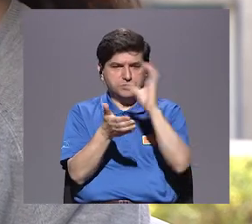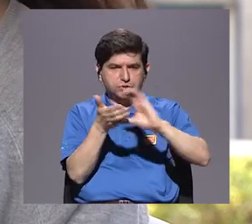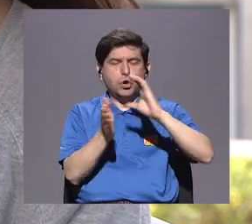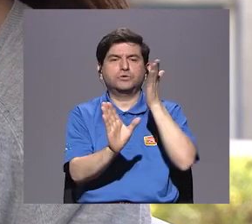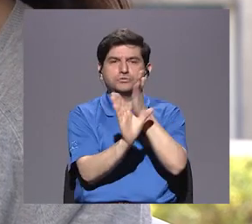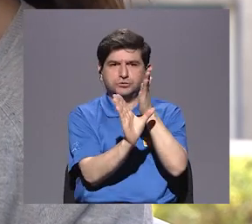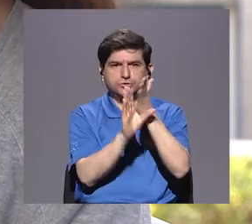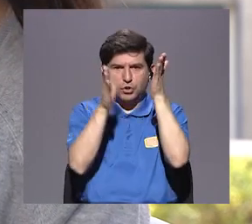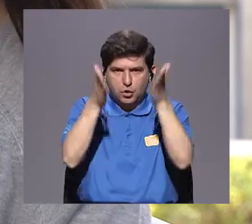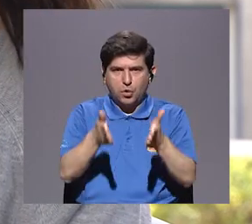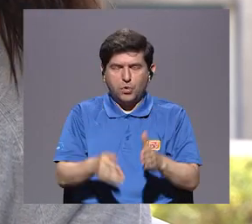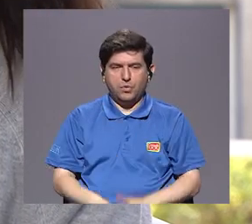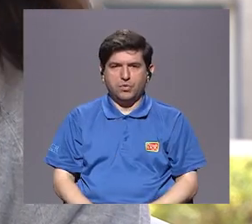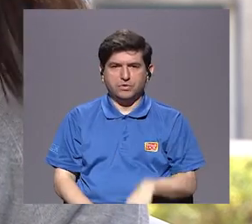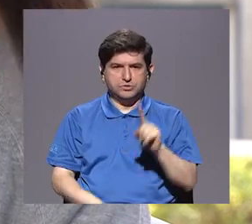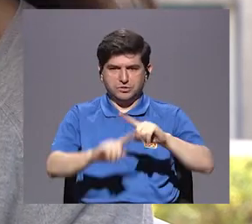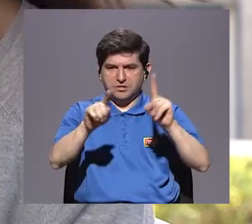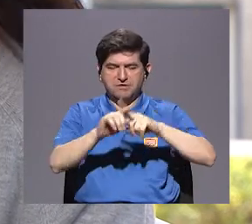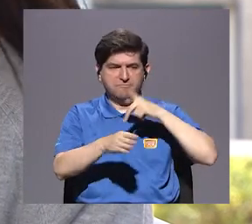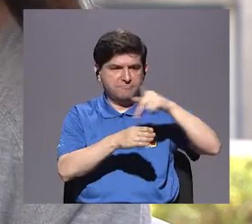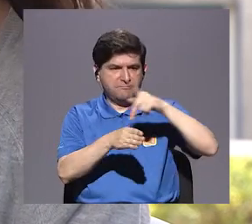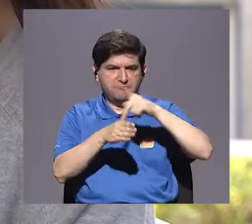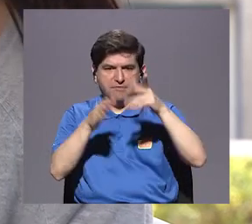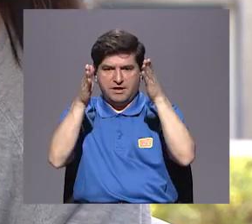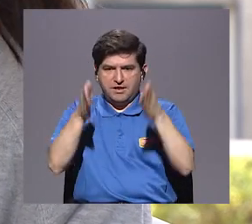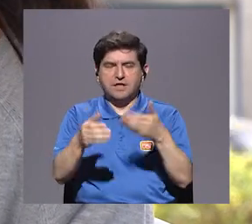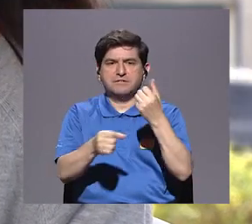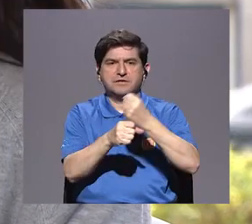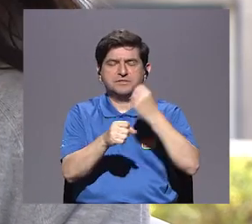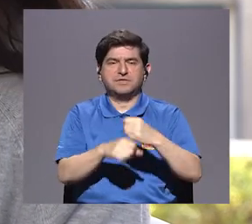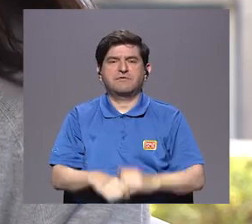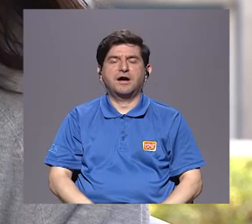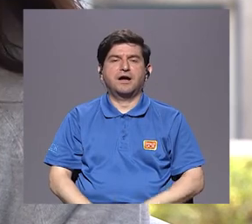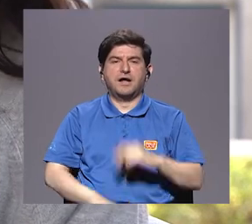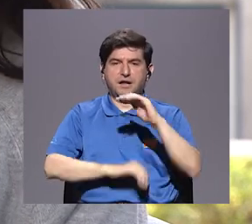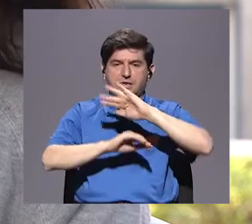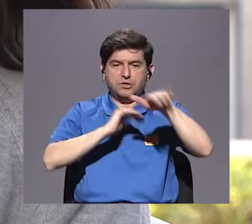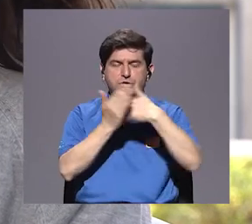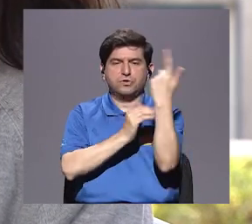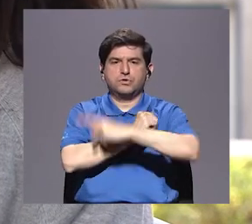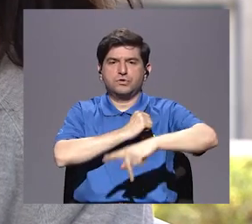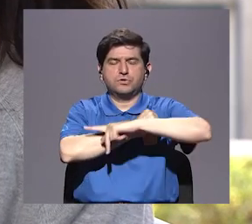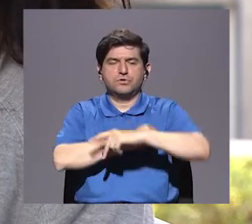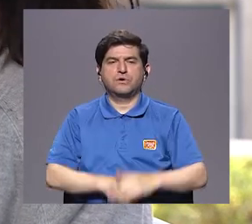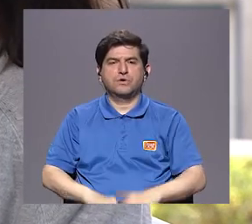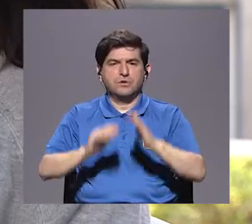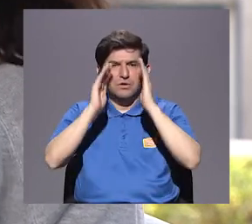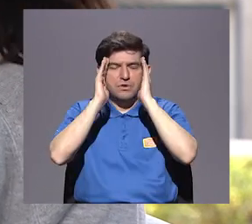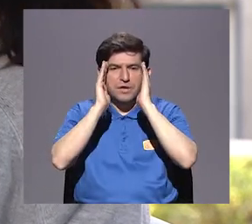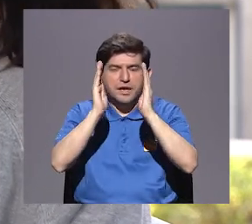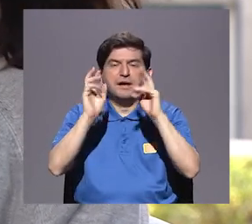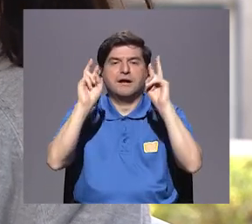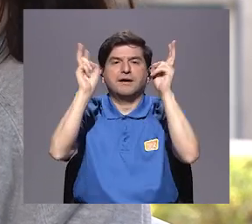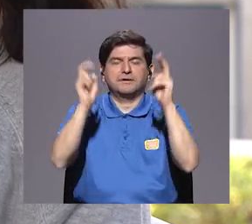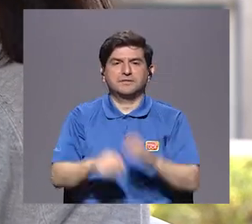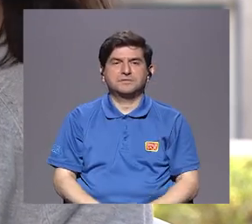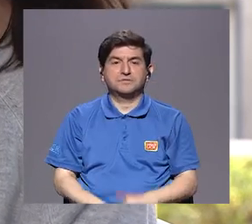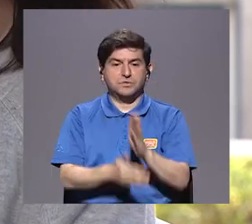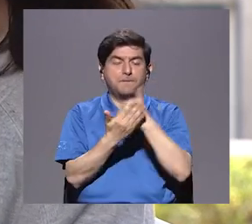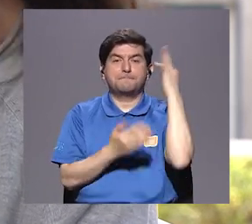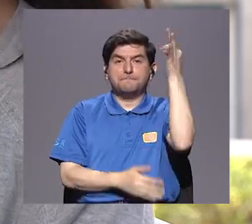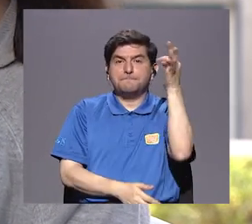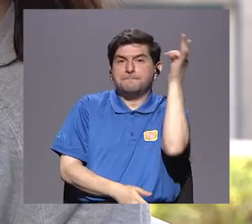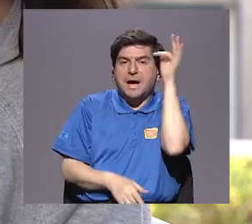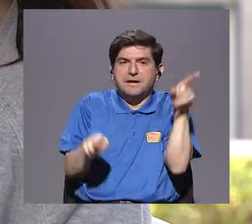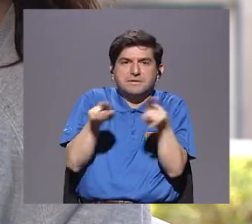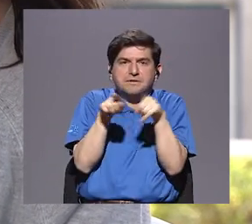de Psicólogos conformado por varios profesionales que trabajan a nivel nacional sobre la temática, tanto en la parte